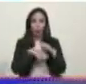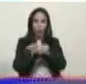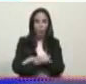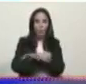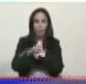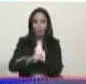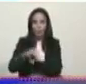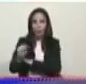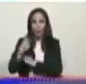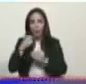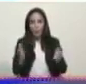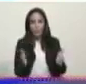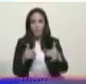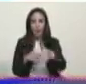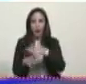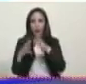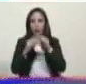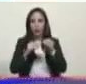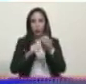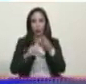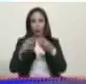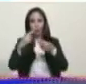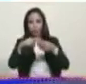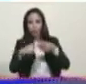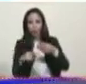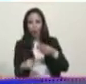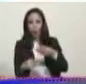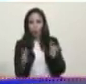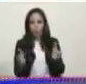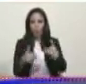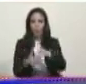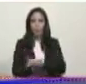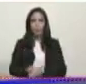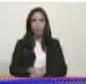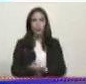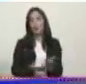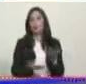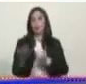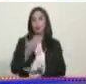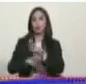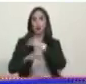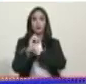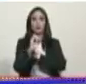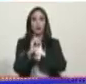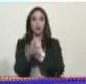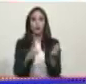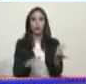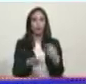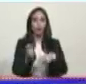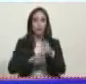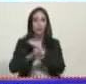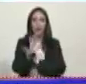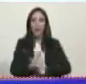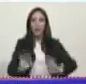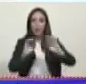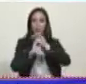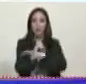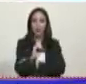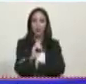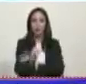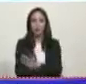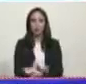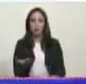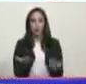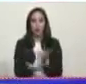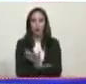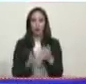kits y las partes para el ensamblaje. Se pasó a cero. Y entonces comenzó un proceso